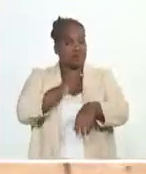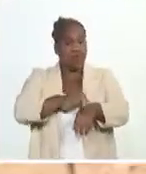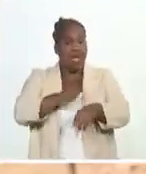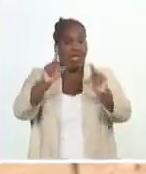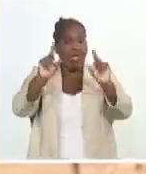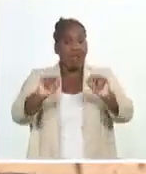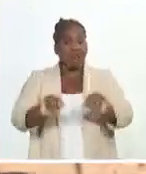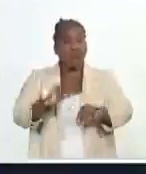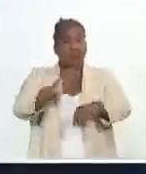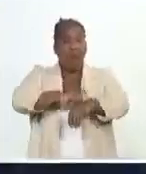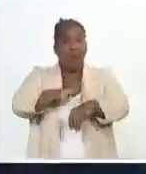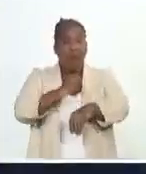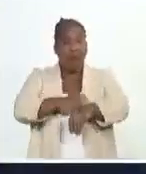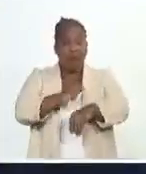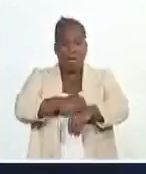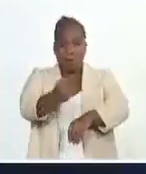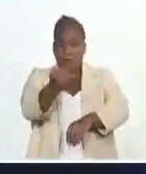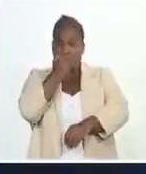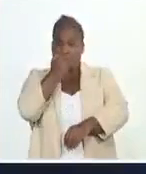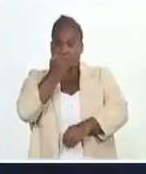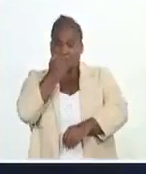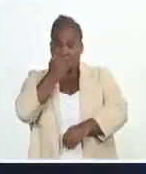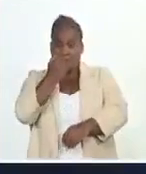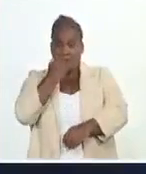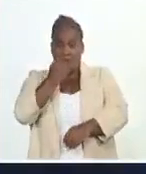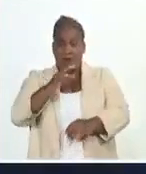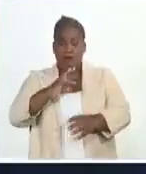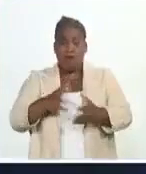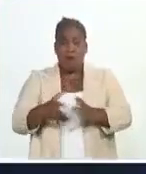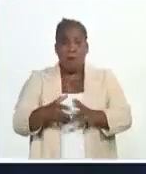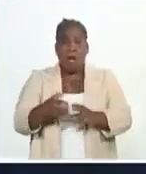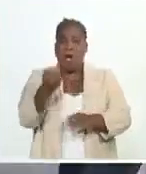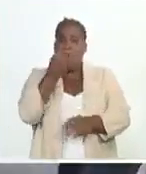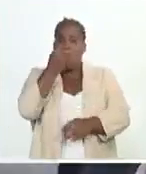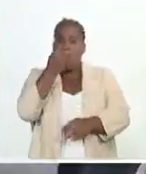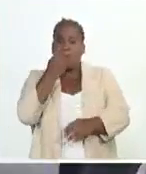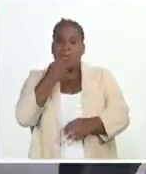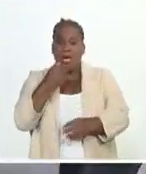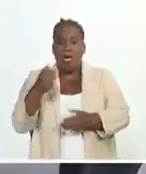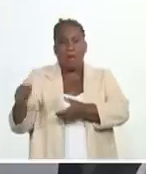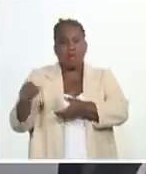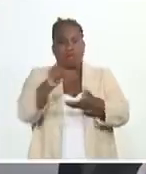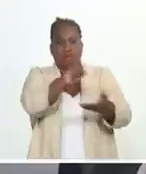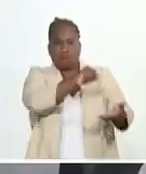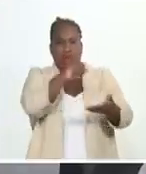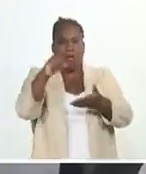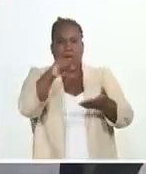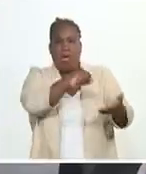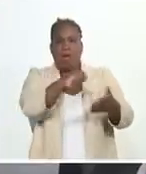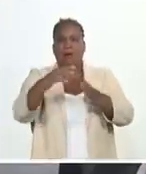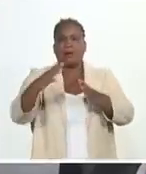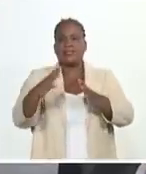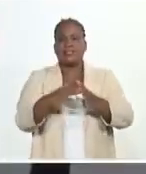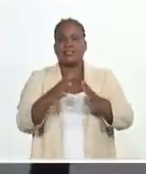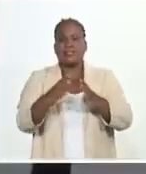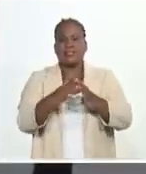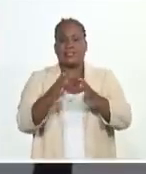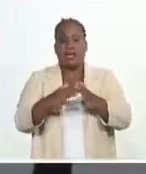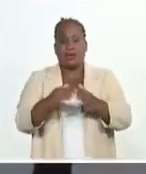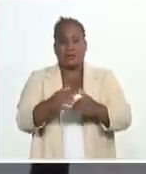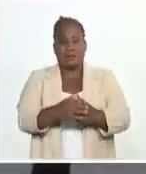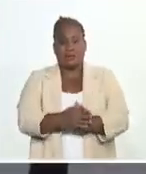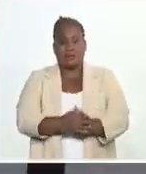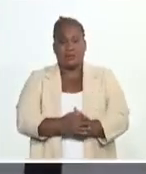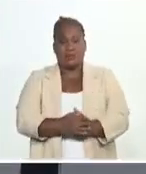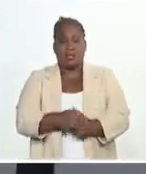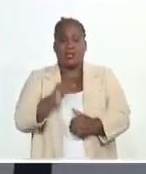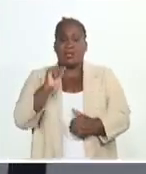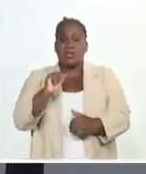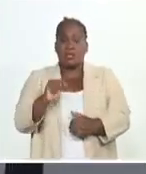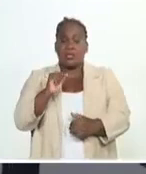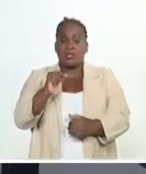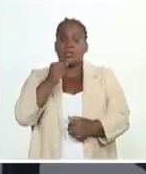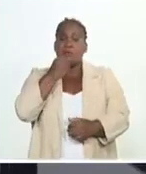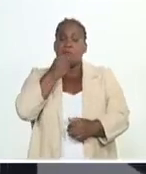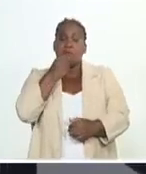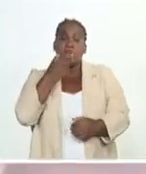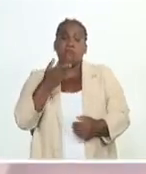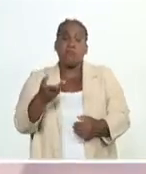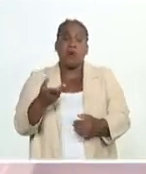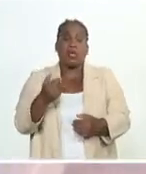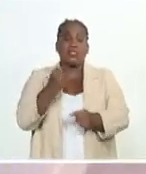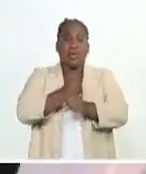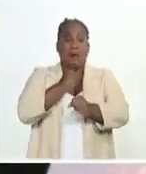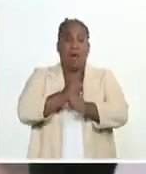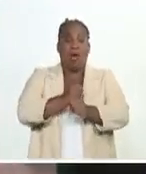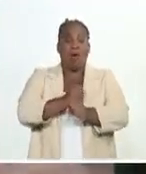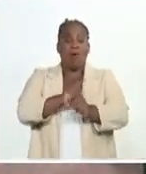la gastronomía con la modalidad de para llevar, reordenamiento laboral en actividades que pueden ser sustituidas por el trabajo a